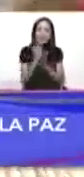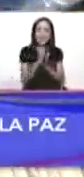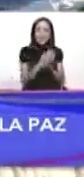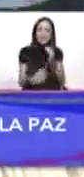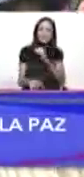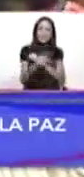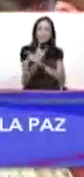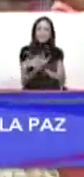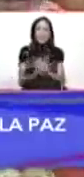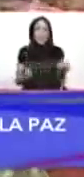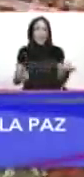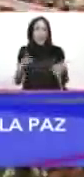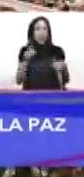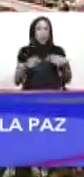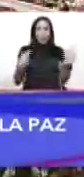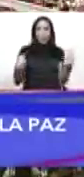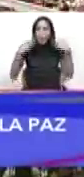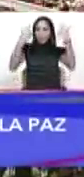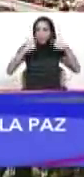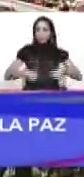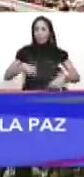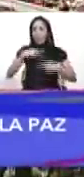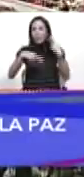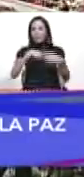se disfrazan de rojo rojito